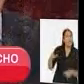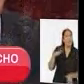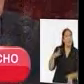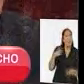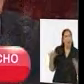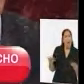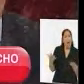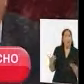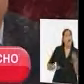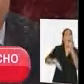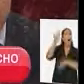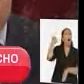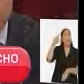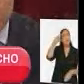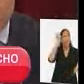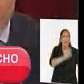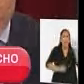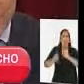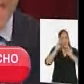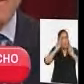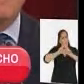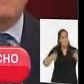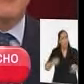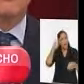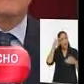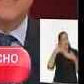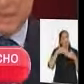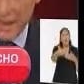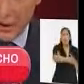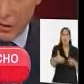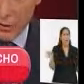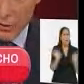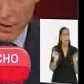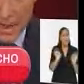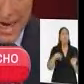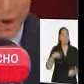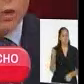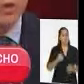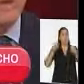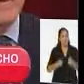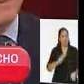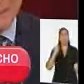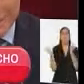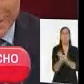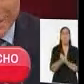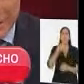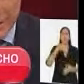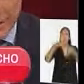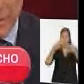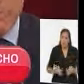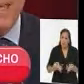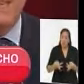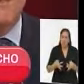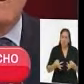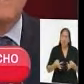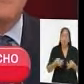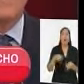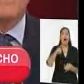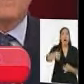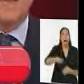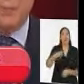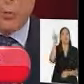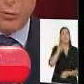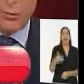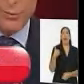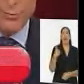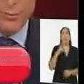peligroso ese pensamiento. Yo siempre creo que las elecciones son un termómetro que obliga al que está gobernando a